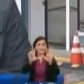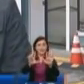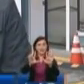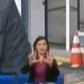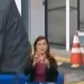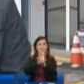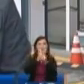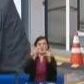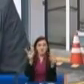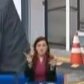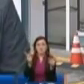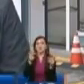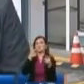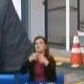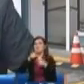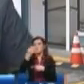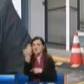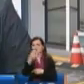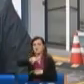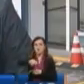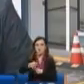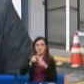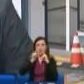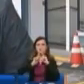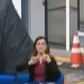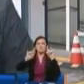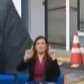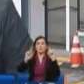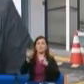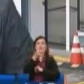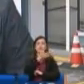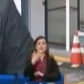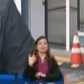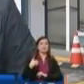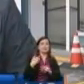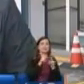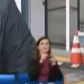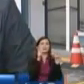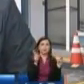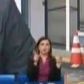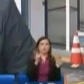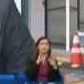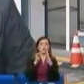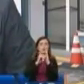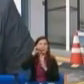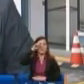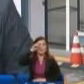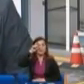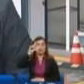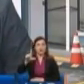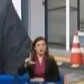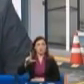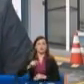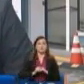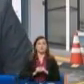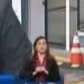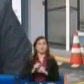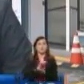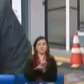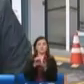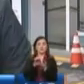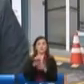de comunicación que no publicaron esta nota periodística de Página 12 de Argentina. Para esta semana en la Superintendencia de